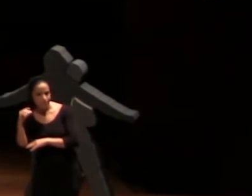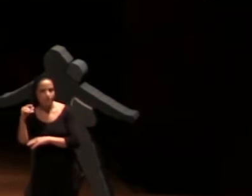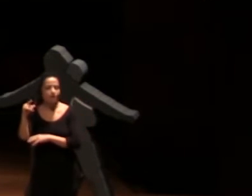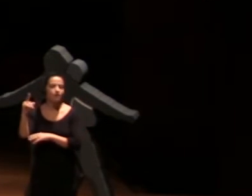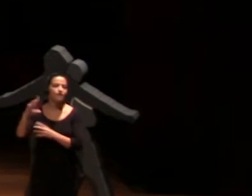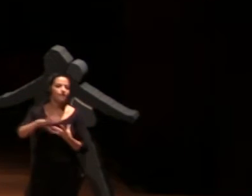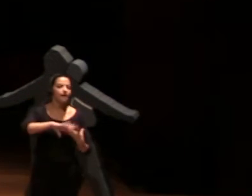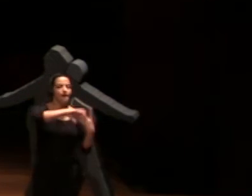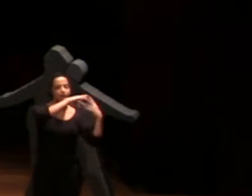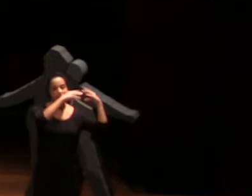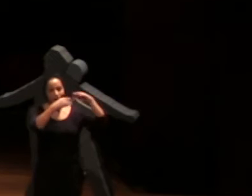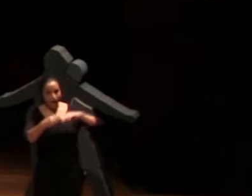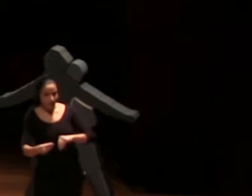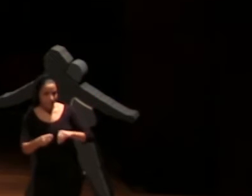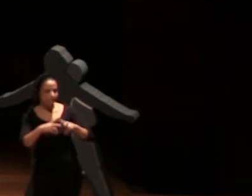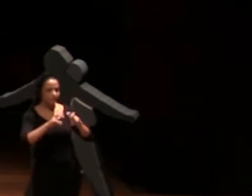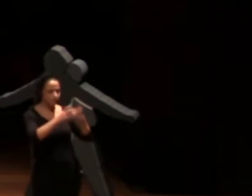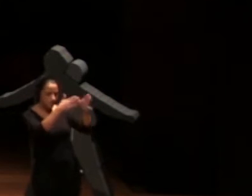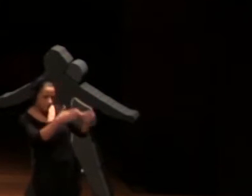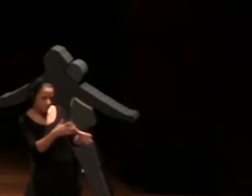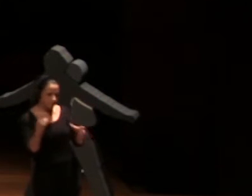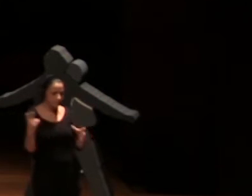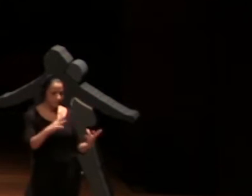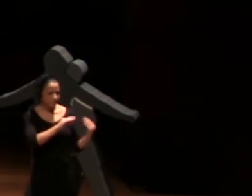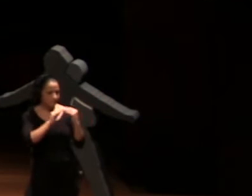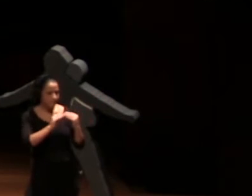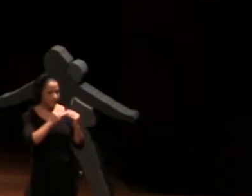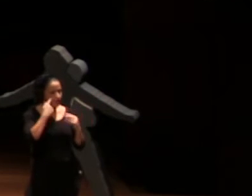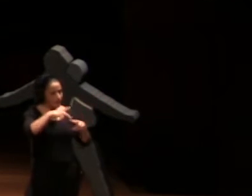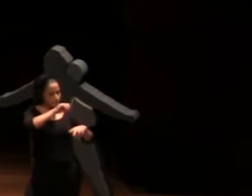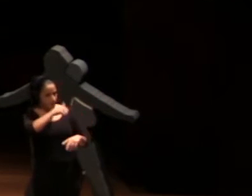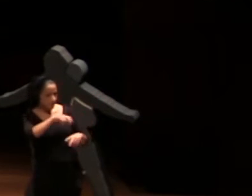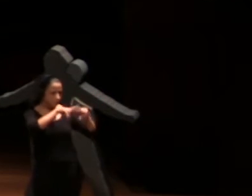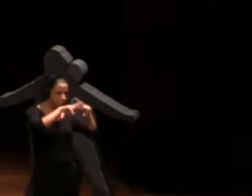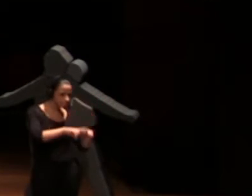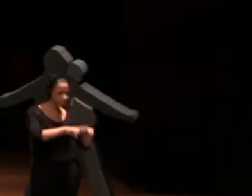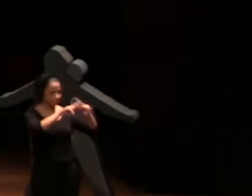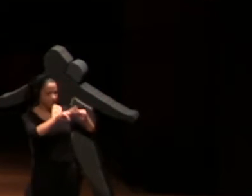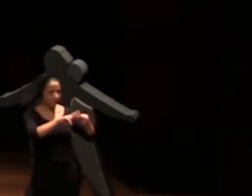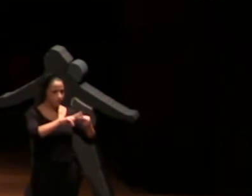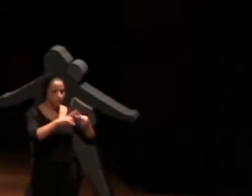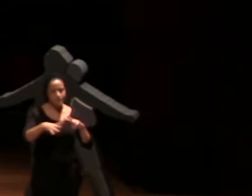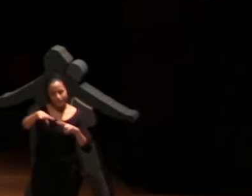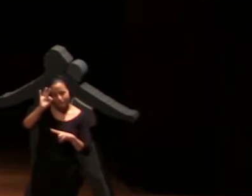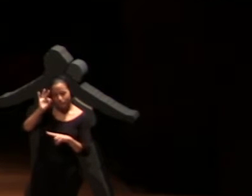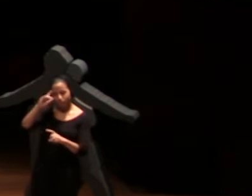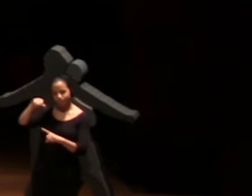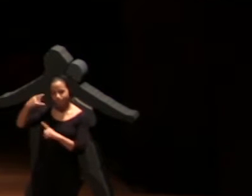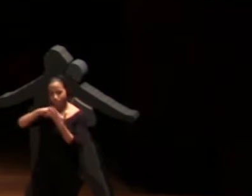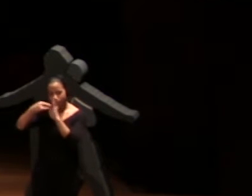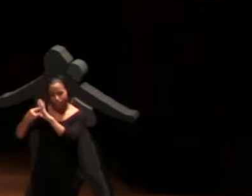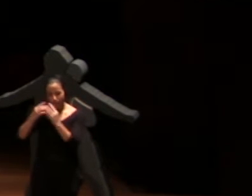crítico dentro de la interacción entre el paciente y el fisio en el momento de la valoración, de la revaloración y de la toma de decisiones para el